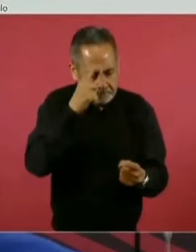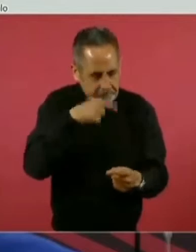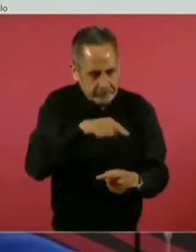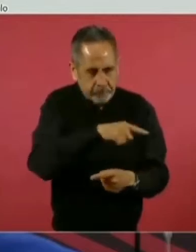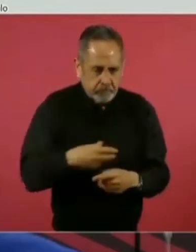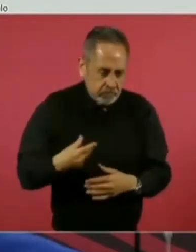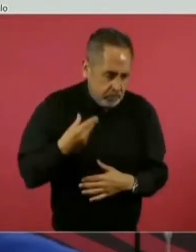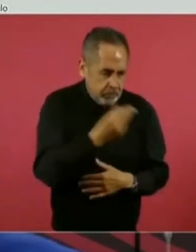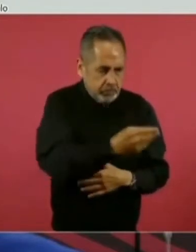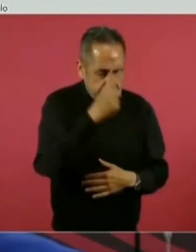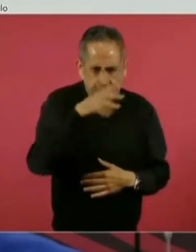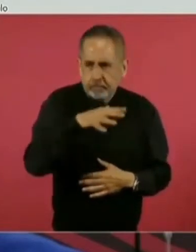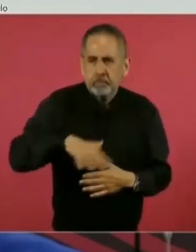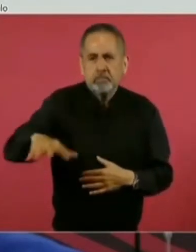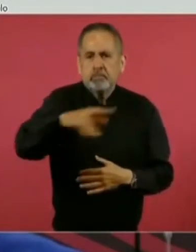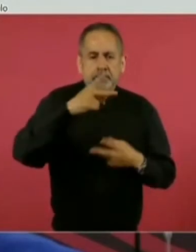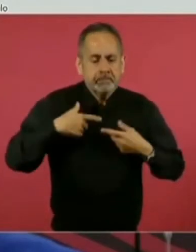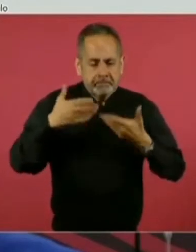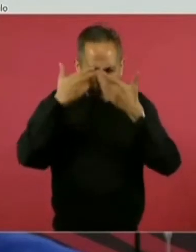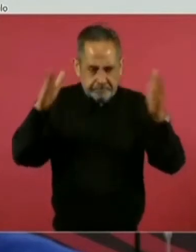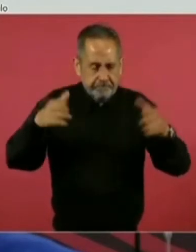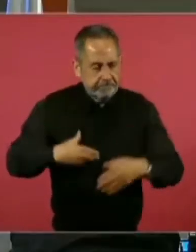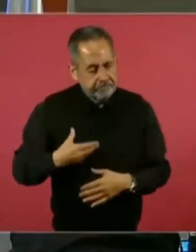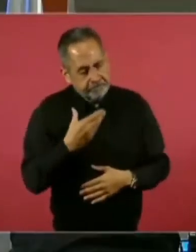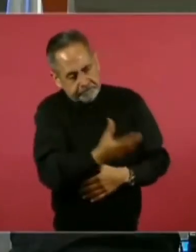ustedes y para el pueblo de México.